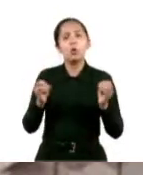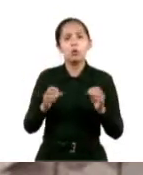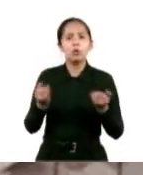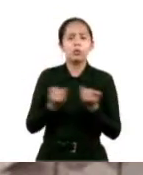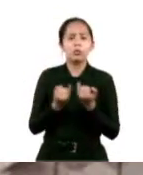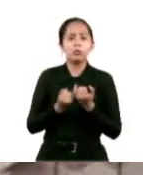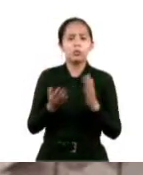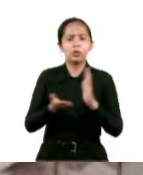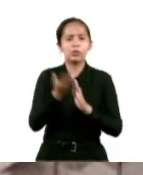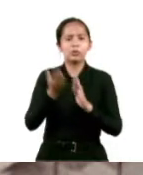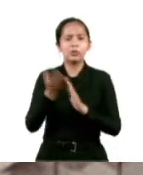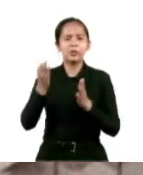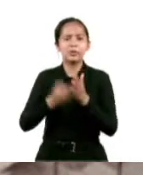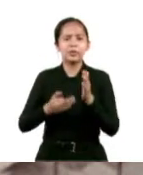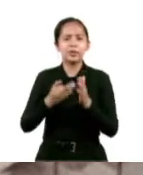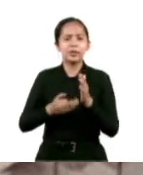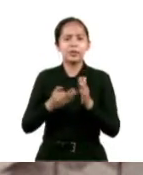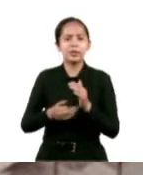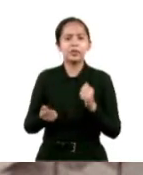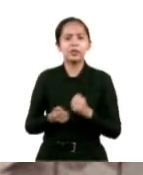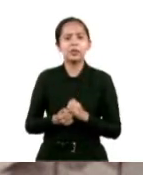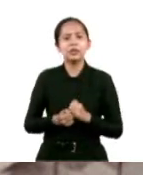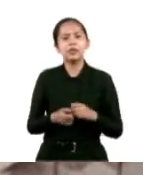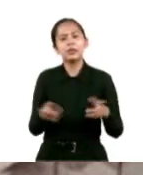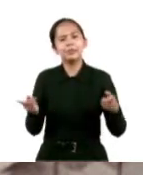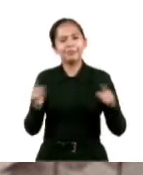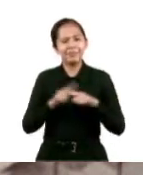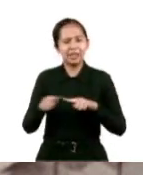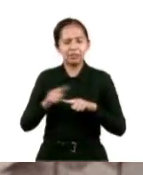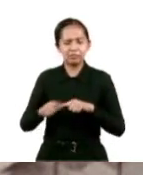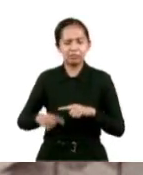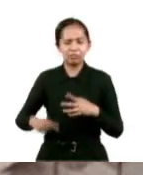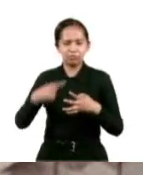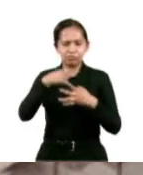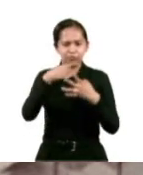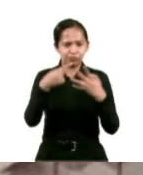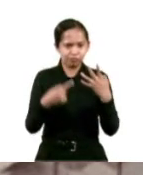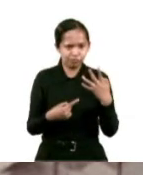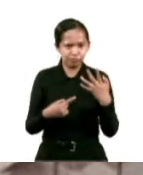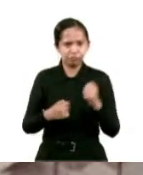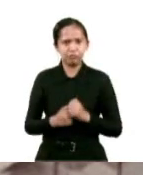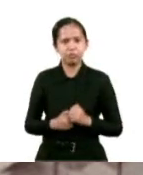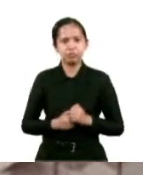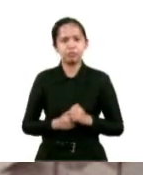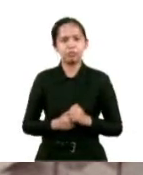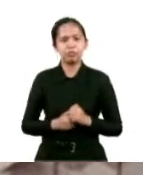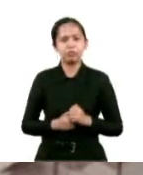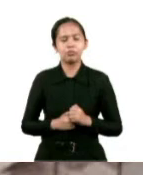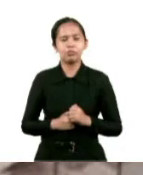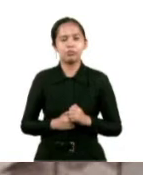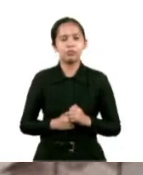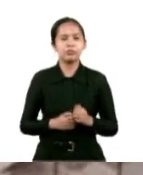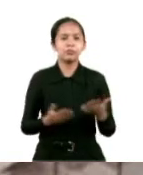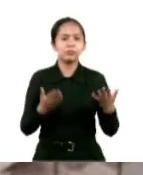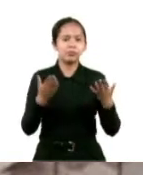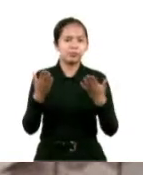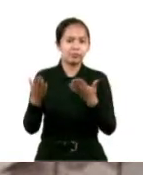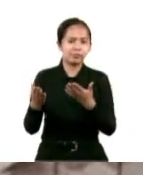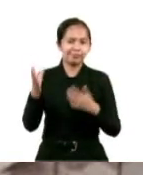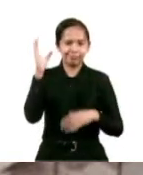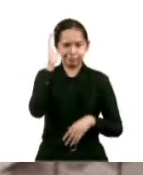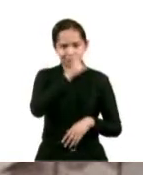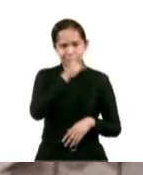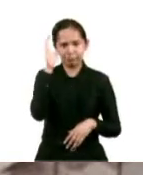ejecutadas, y una supervisión y control dimensional en soldaduras de filete. Adelante. Esta es la